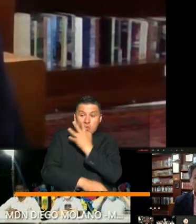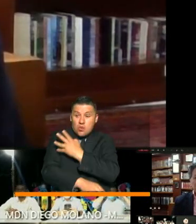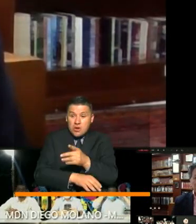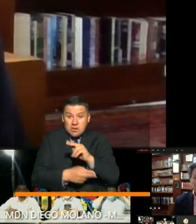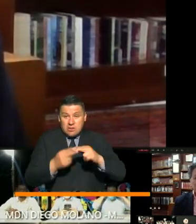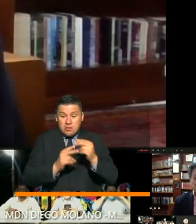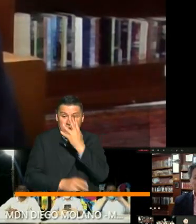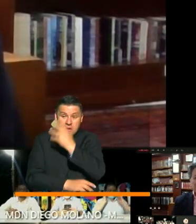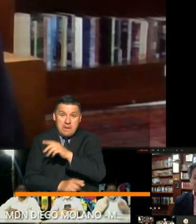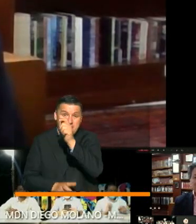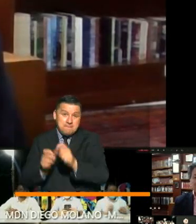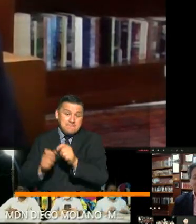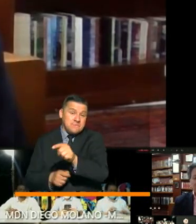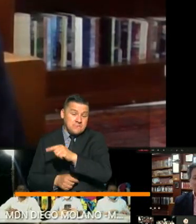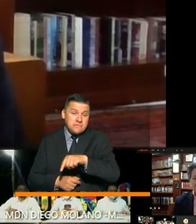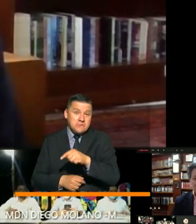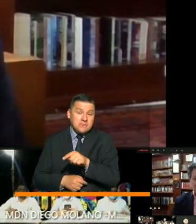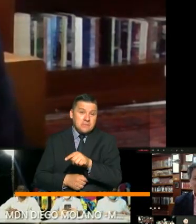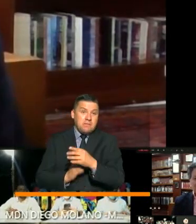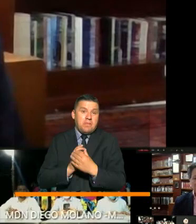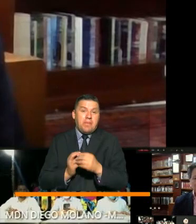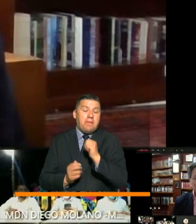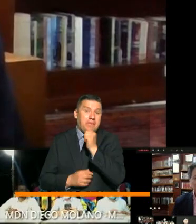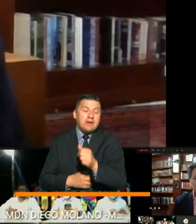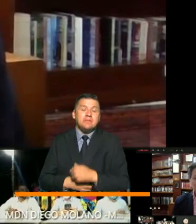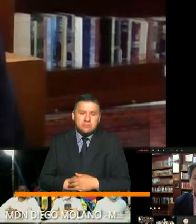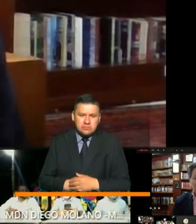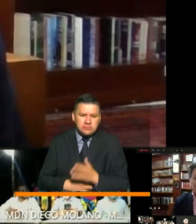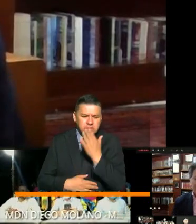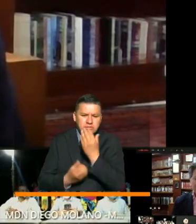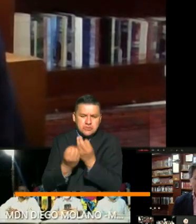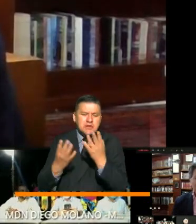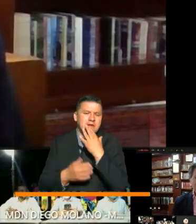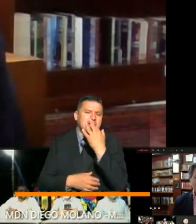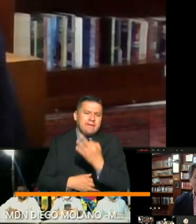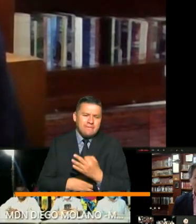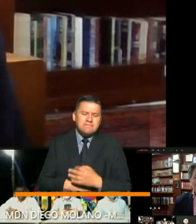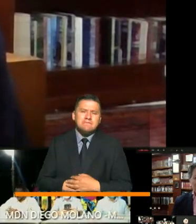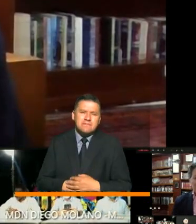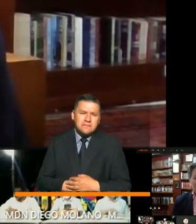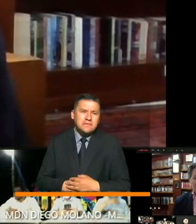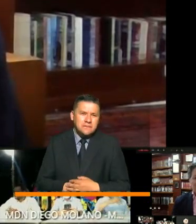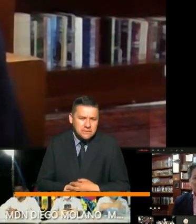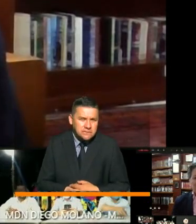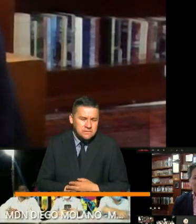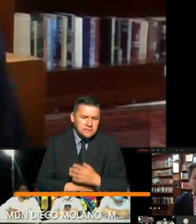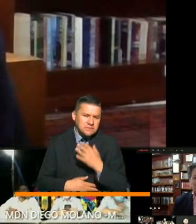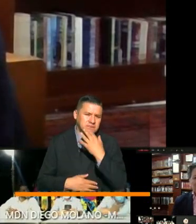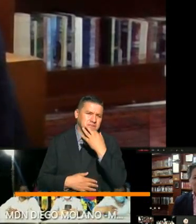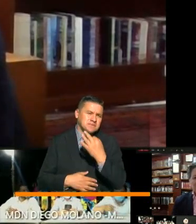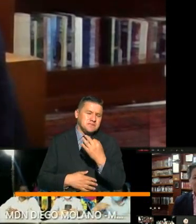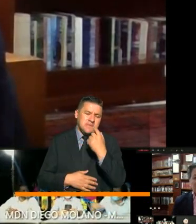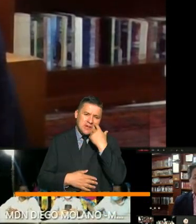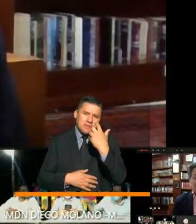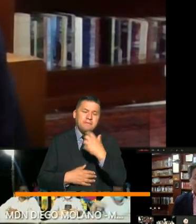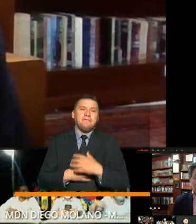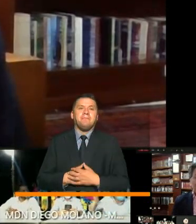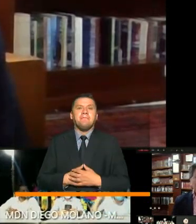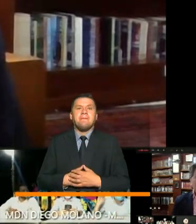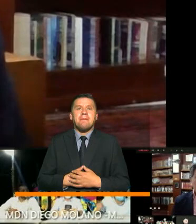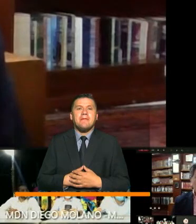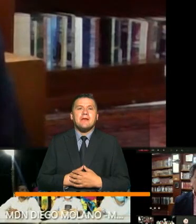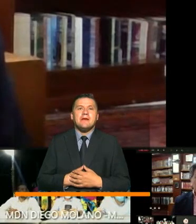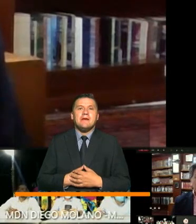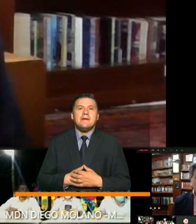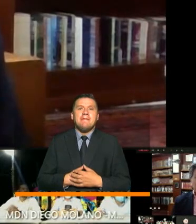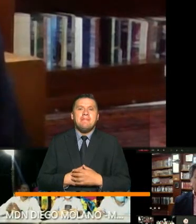4 millones de personas cayeran en pobreza extrema. Estos números son realmente, realmente impresionantes.